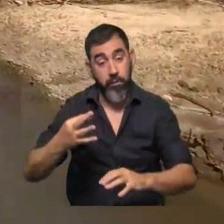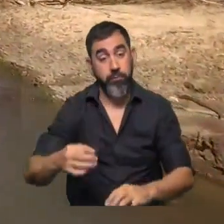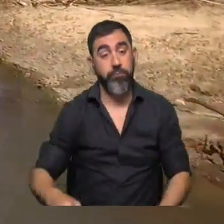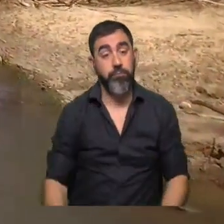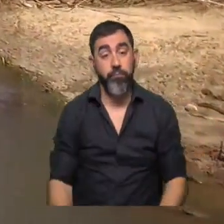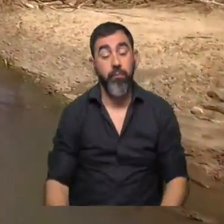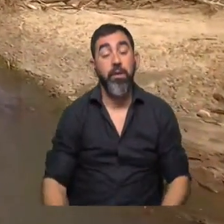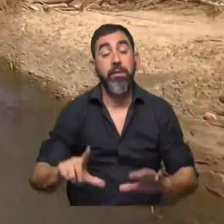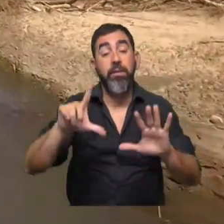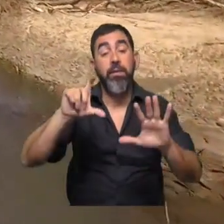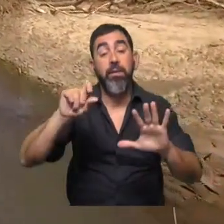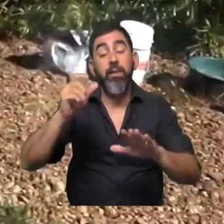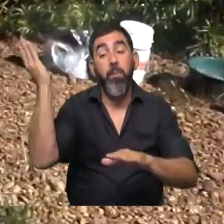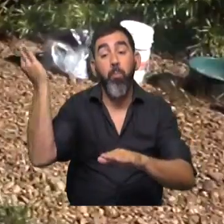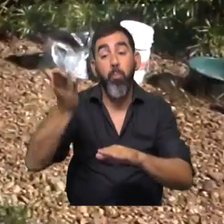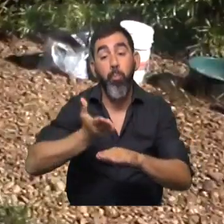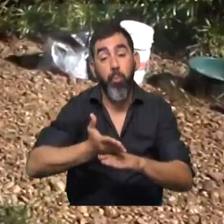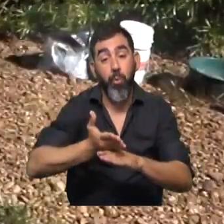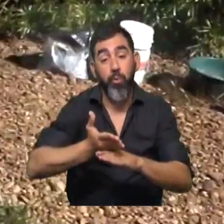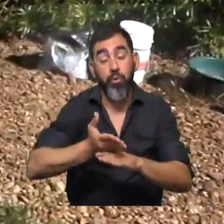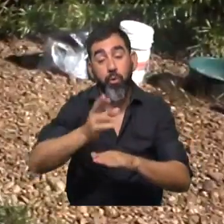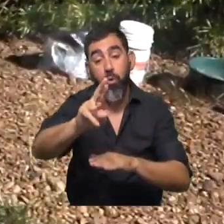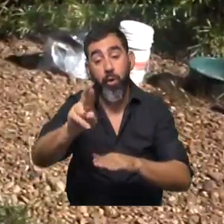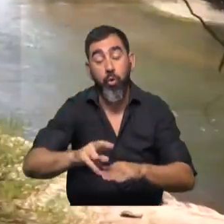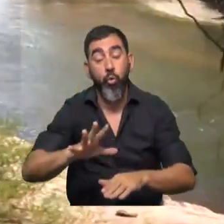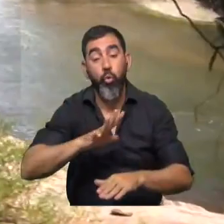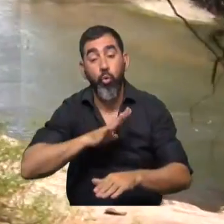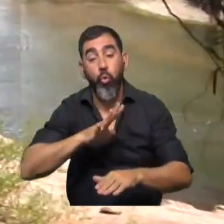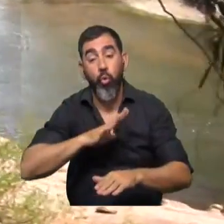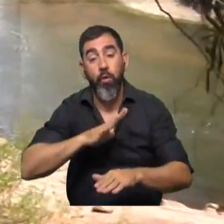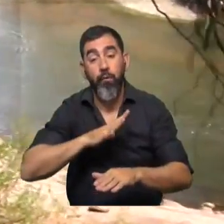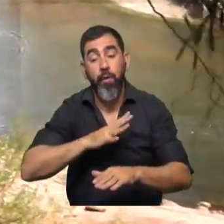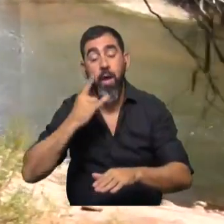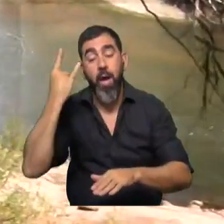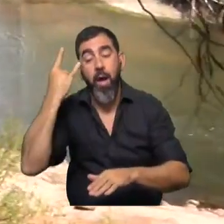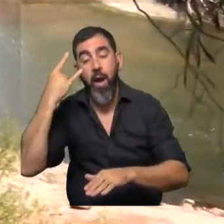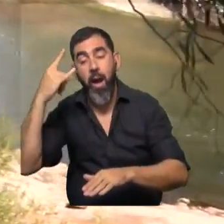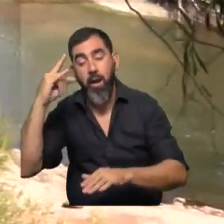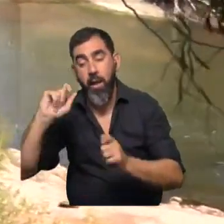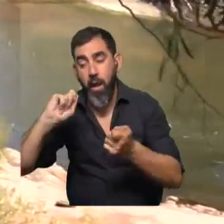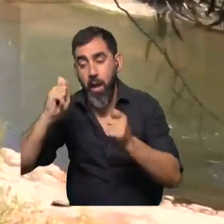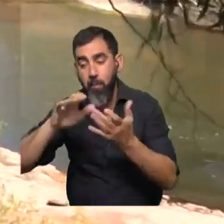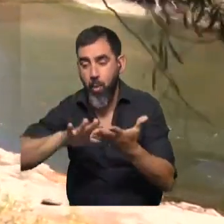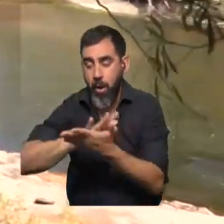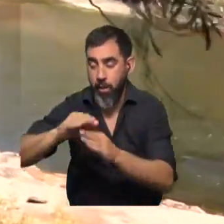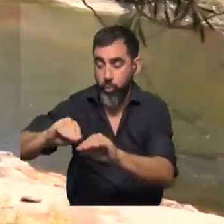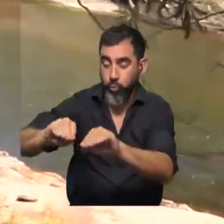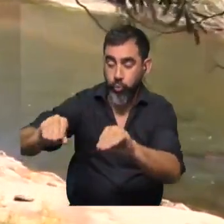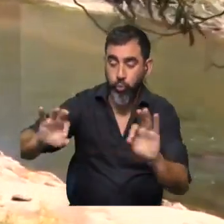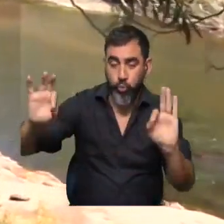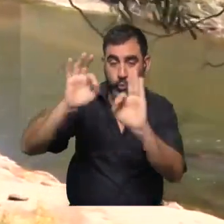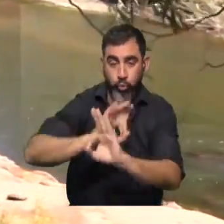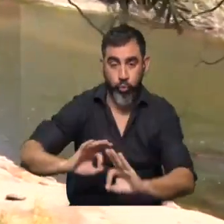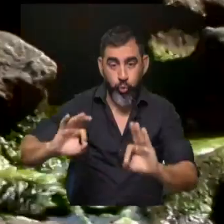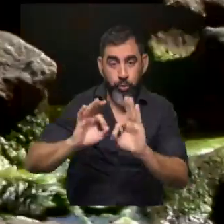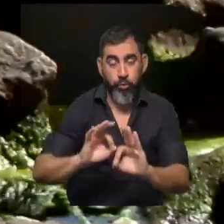el 70% de la superficie de su área de cuenca todavía es dedicada a ganadería extensiva, sin modificación del uso del suelo, de